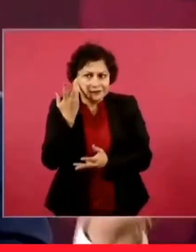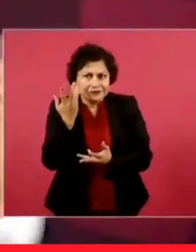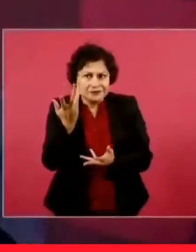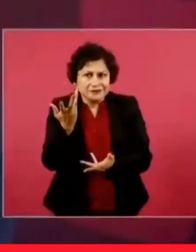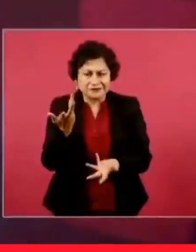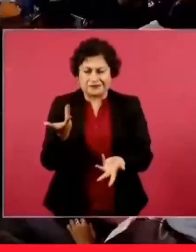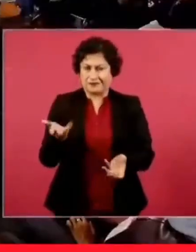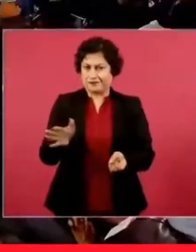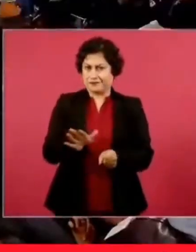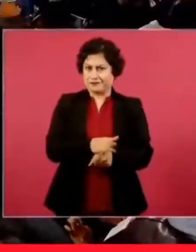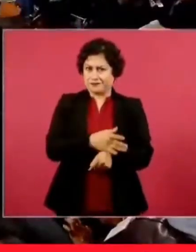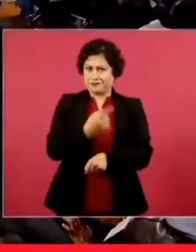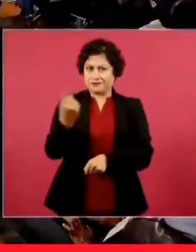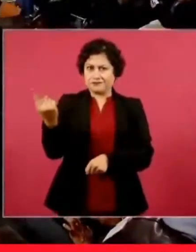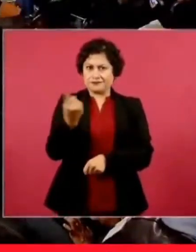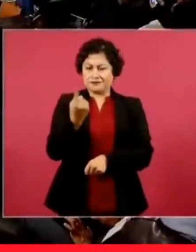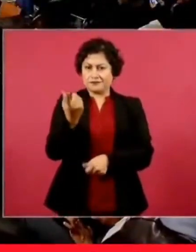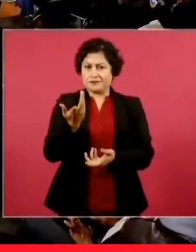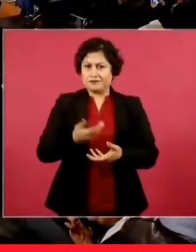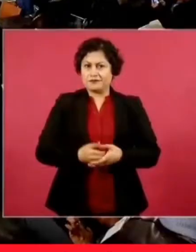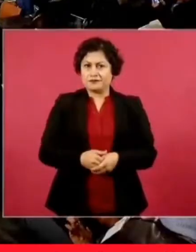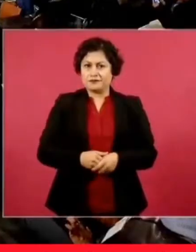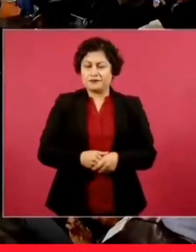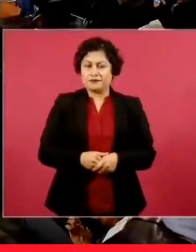Porque quieren regresar